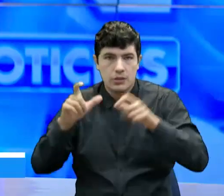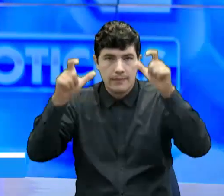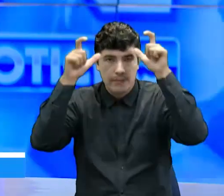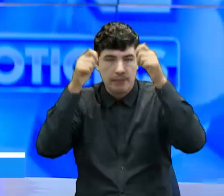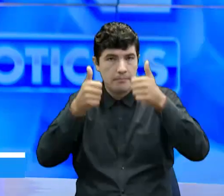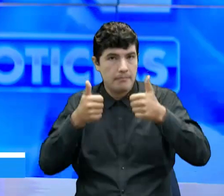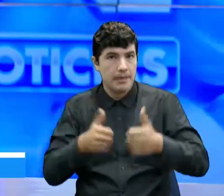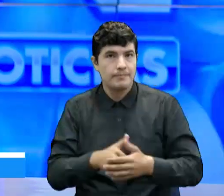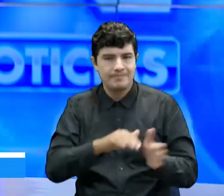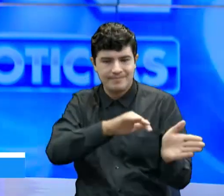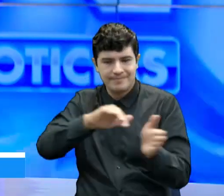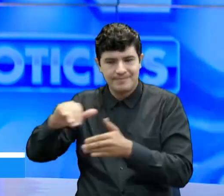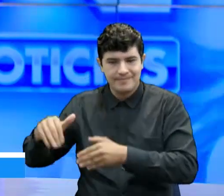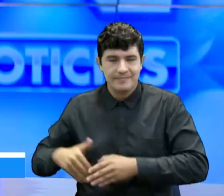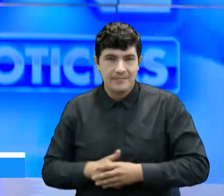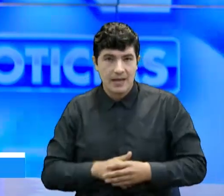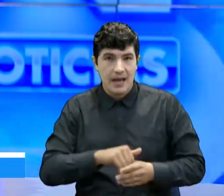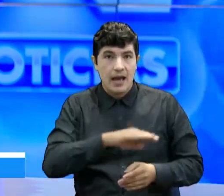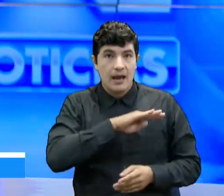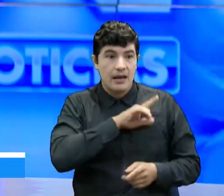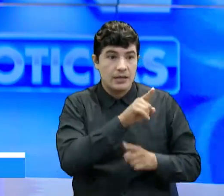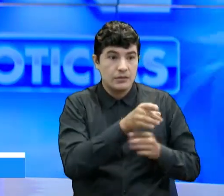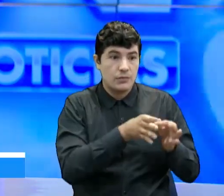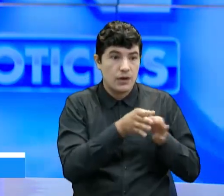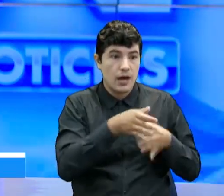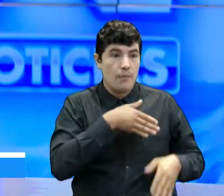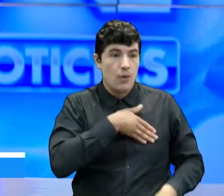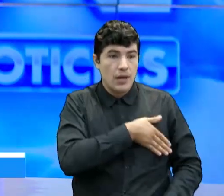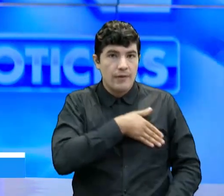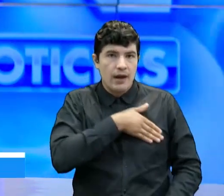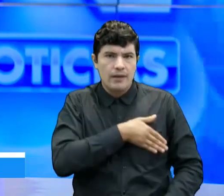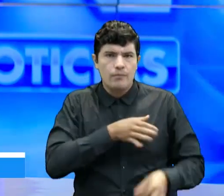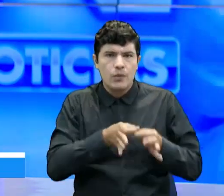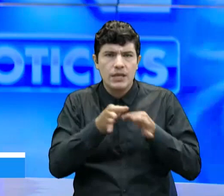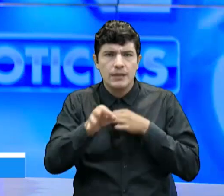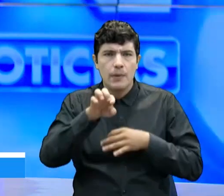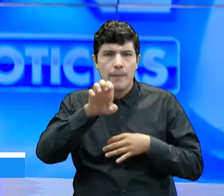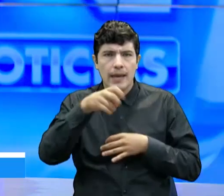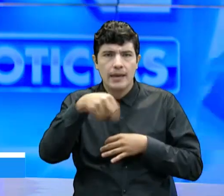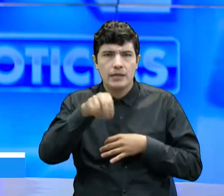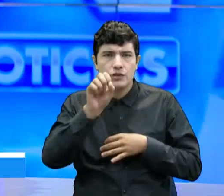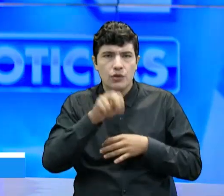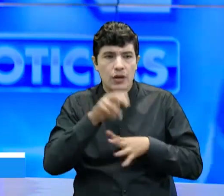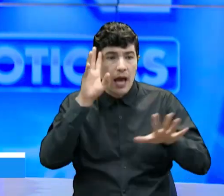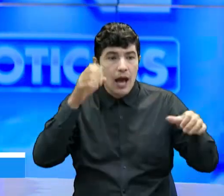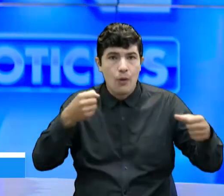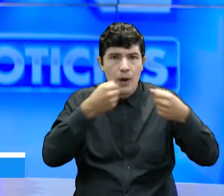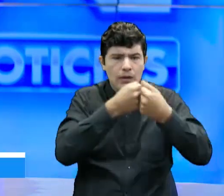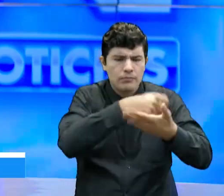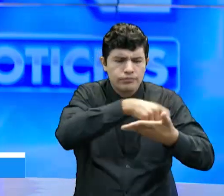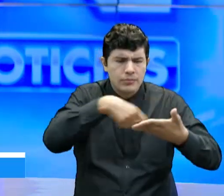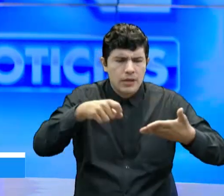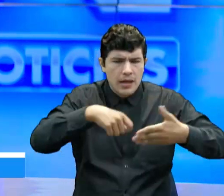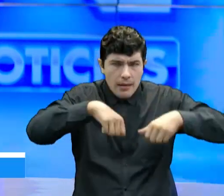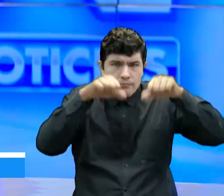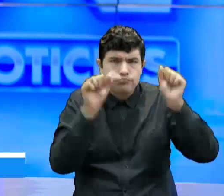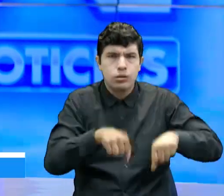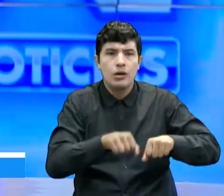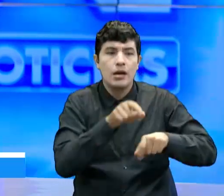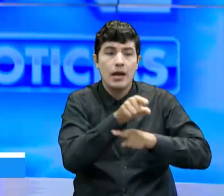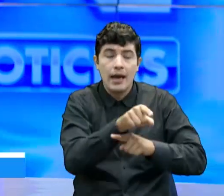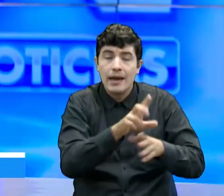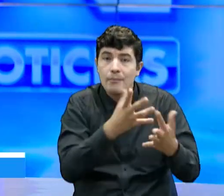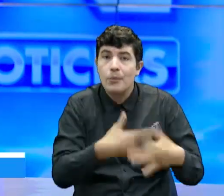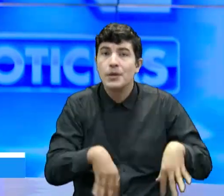mientras altos alcaldes de los municipios de bolívar y el peñón firmaron un importante convenio de recuperación de vías terciarias de estas poblaciones